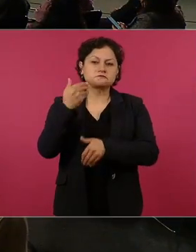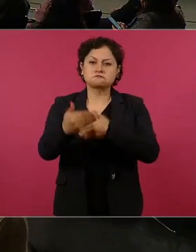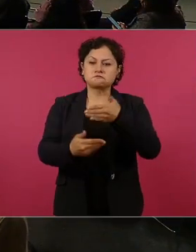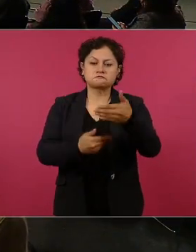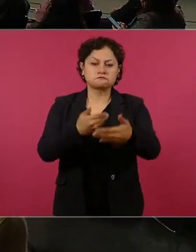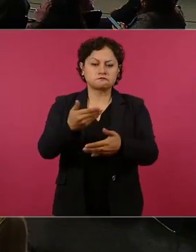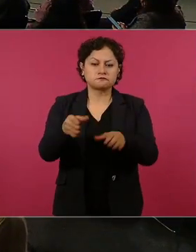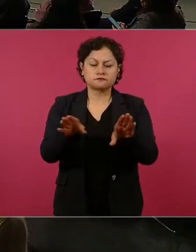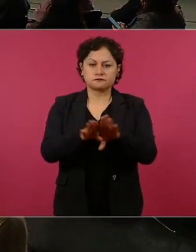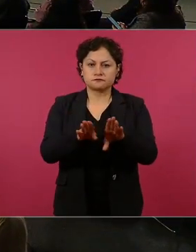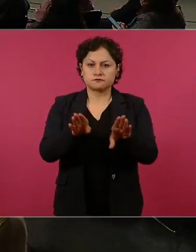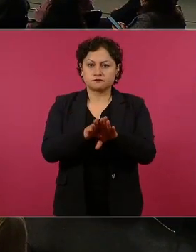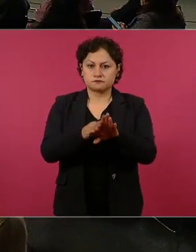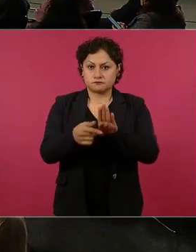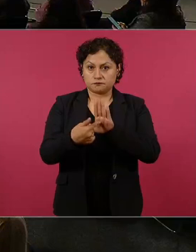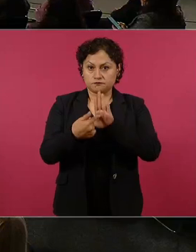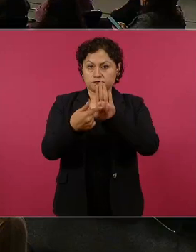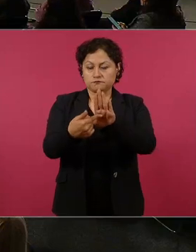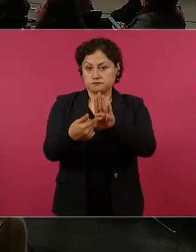pero es importante.